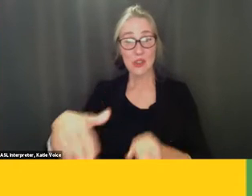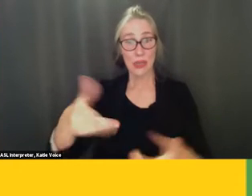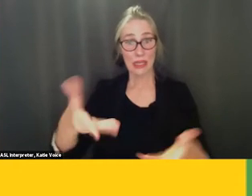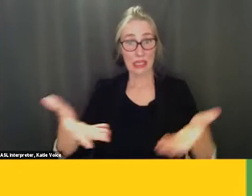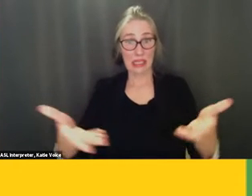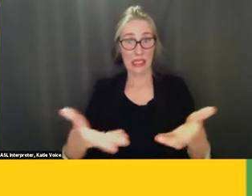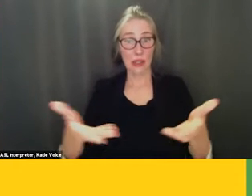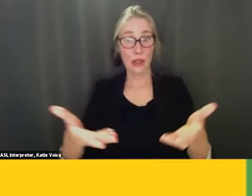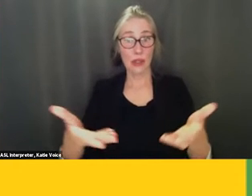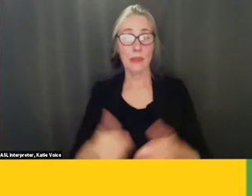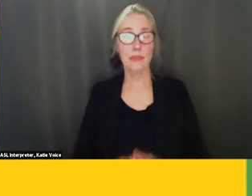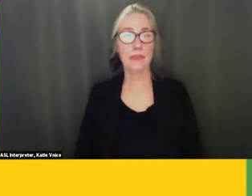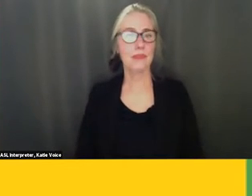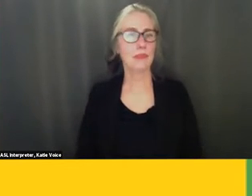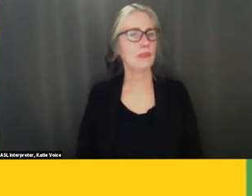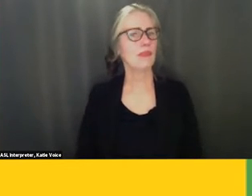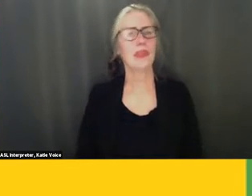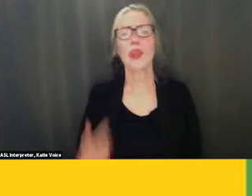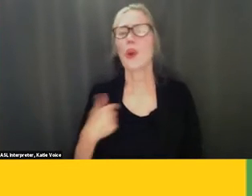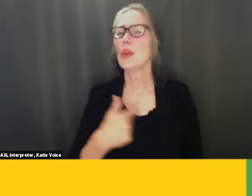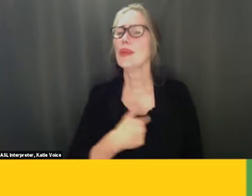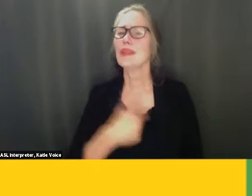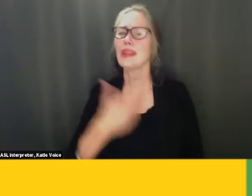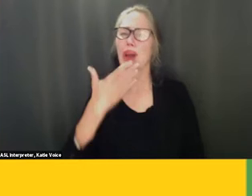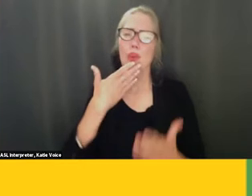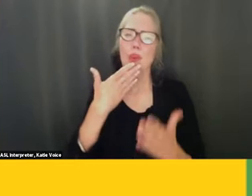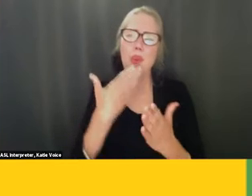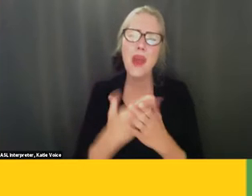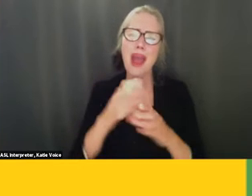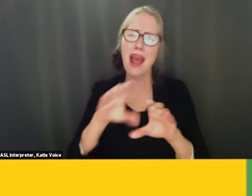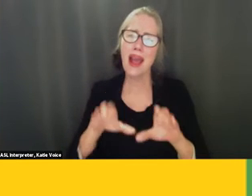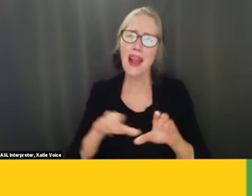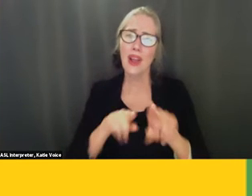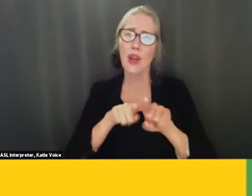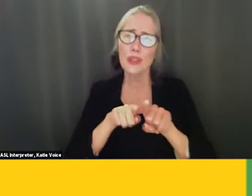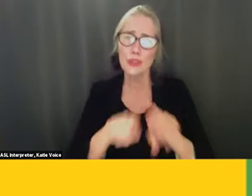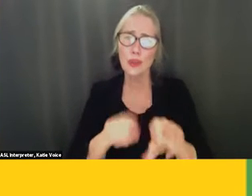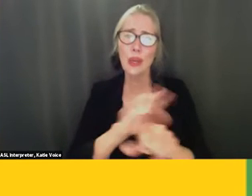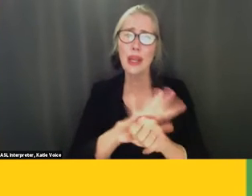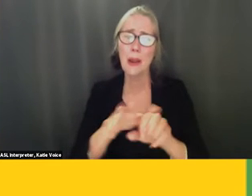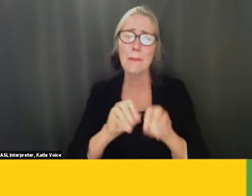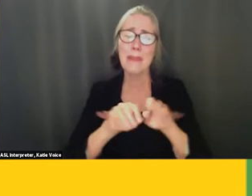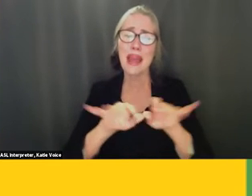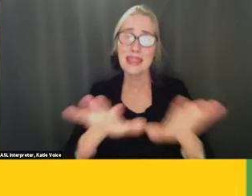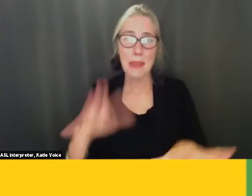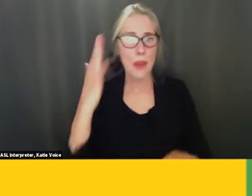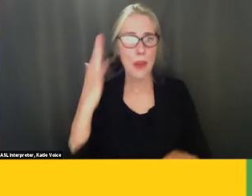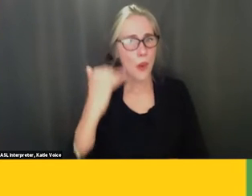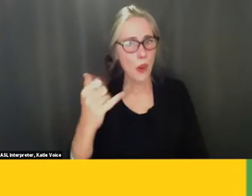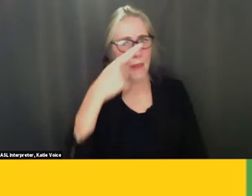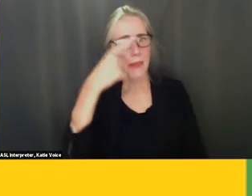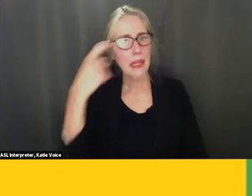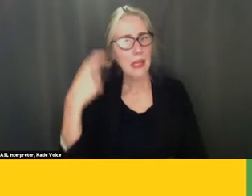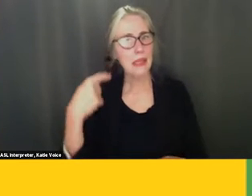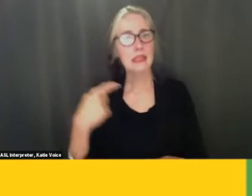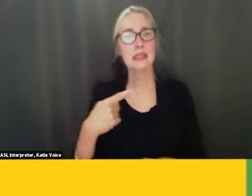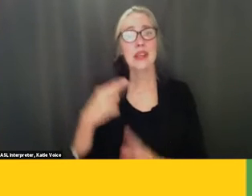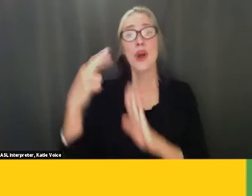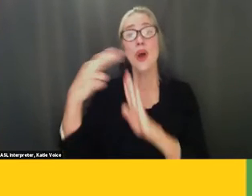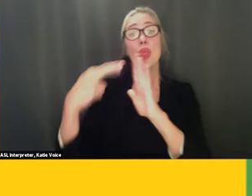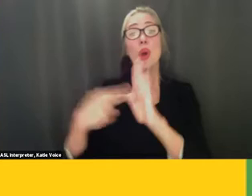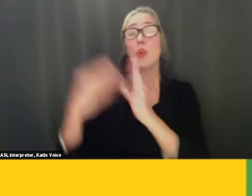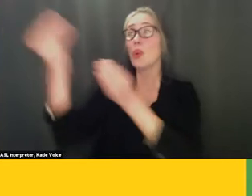se ha hecho un gran trabajo durante la pandemia y lo hemos hecho muy bien porque hemos seguido las reglas y las directrices y